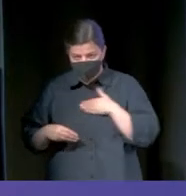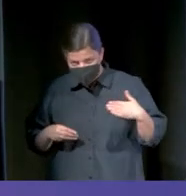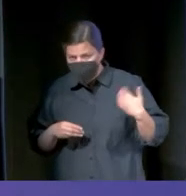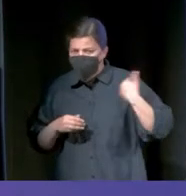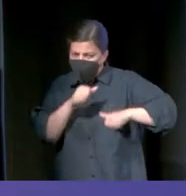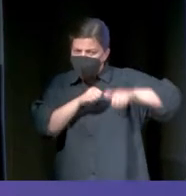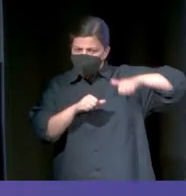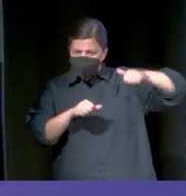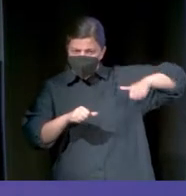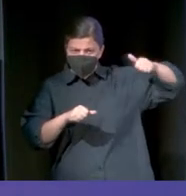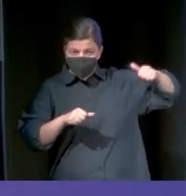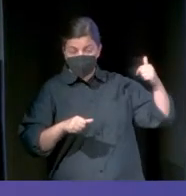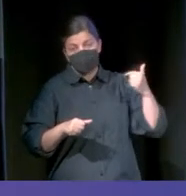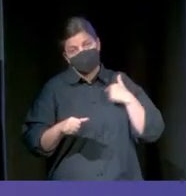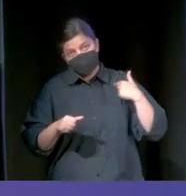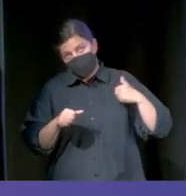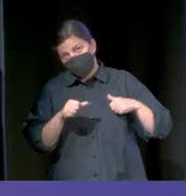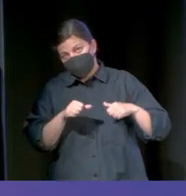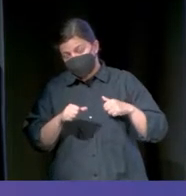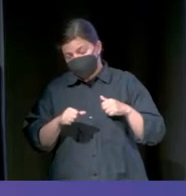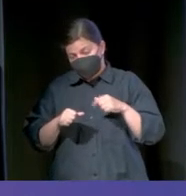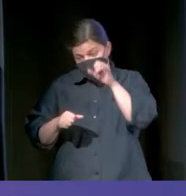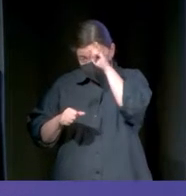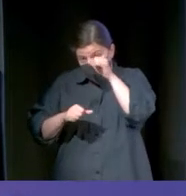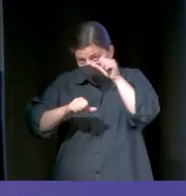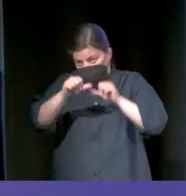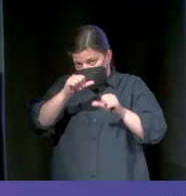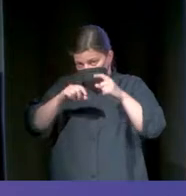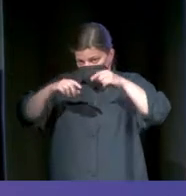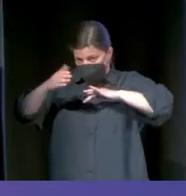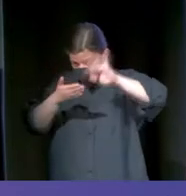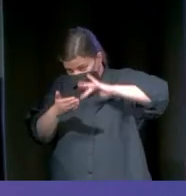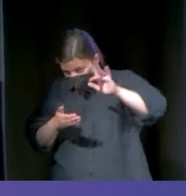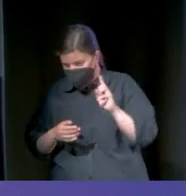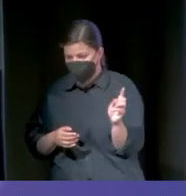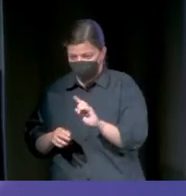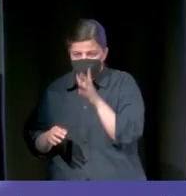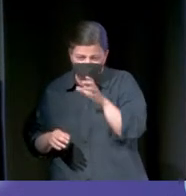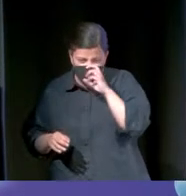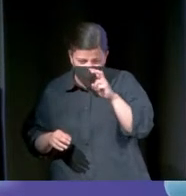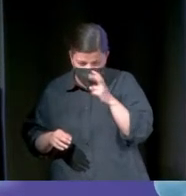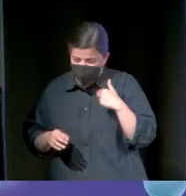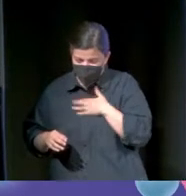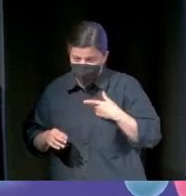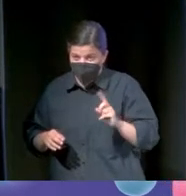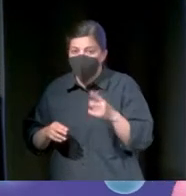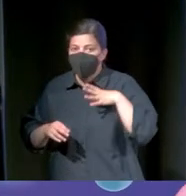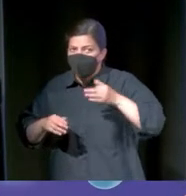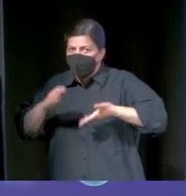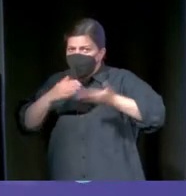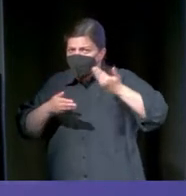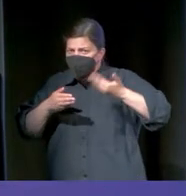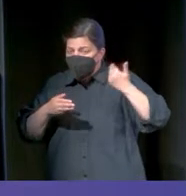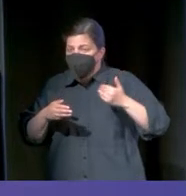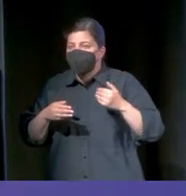remontemos atrás no he ido mucho atrás en el instagram porque me hace antigua y ahora bien y al psoe ya podía haber tirado hacia atrás he